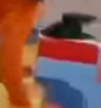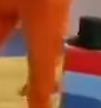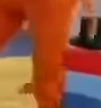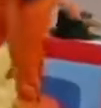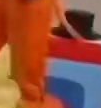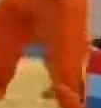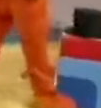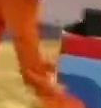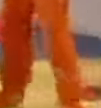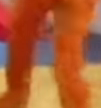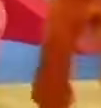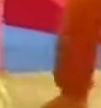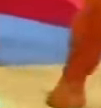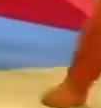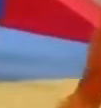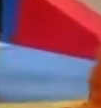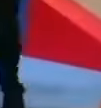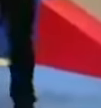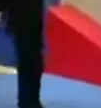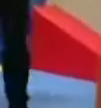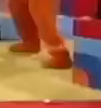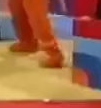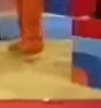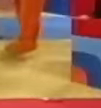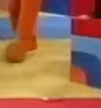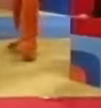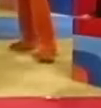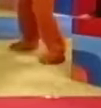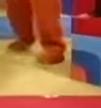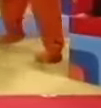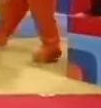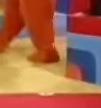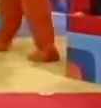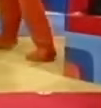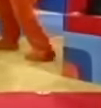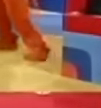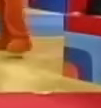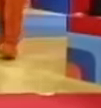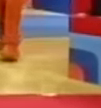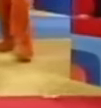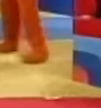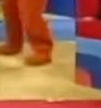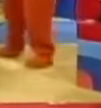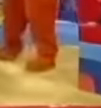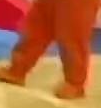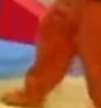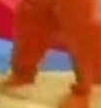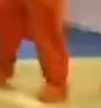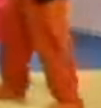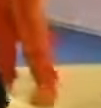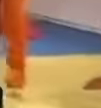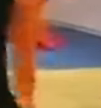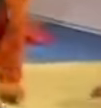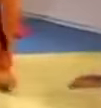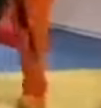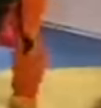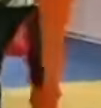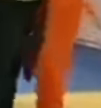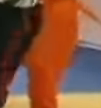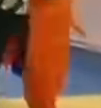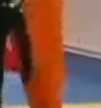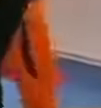Juegos tradicionales que jugaba tu mamá. Lo jugaba tu abuelita, lo jugaba tu papá. Los